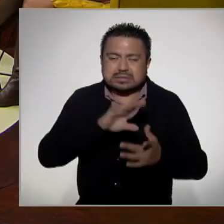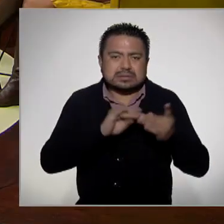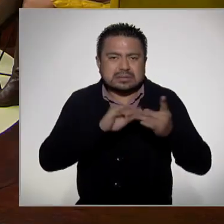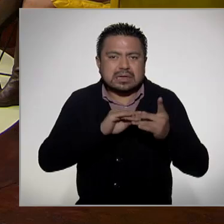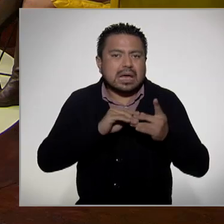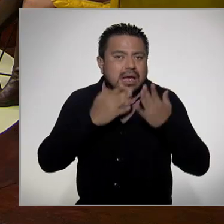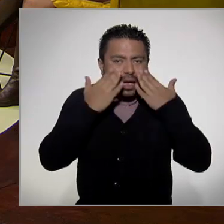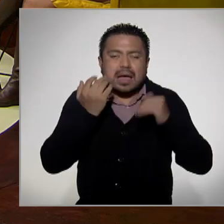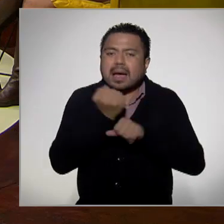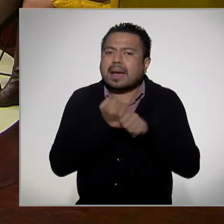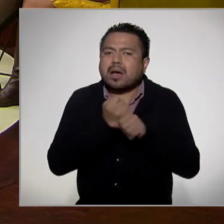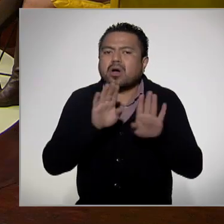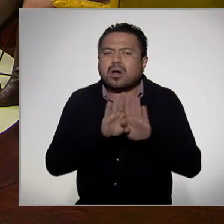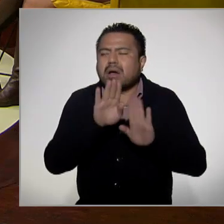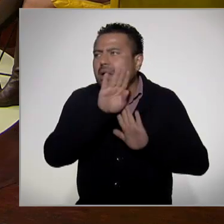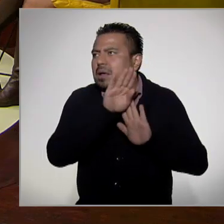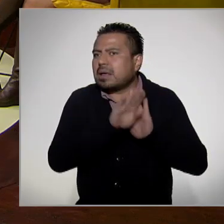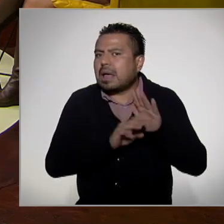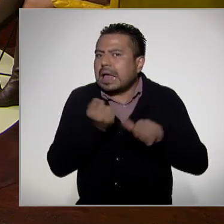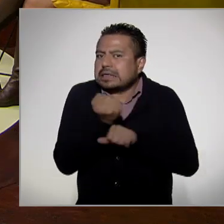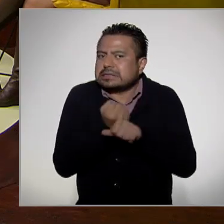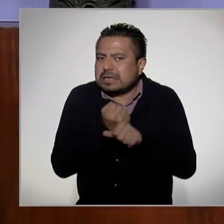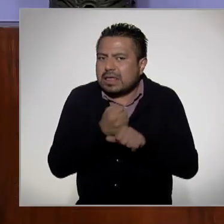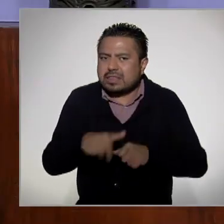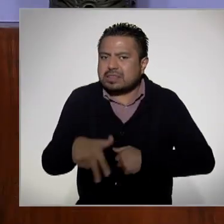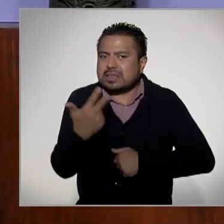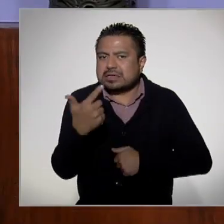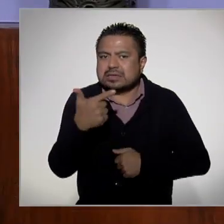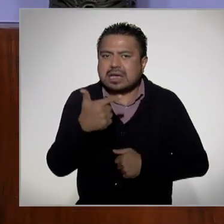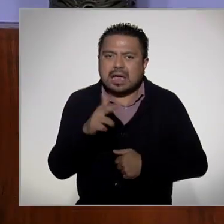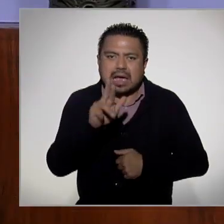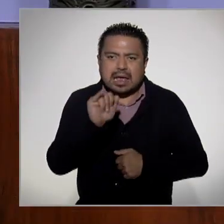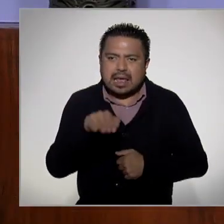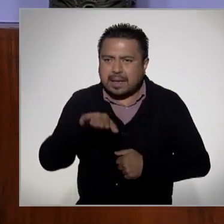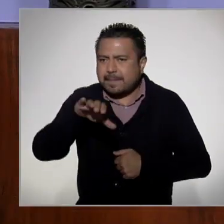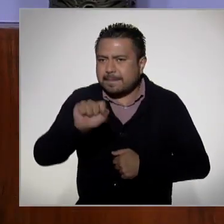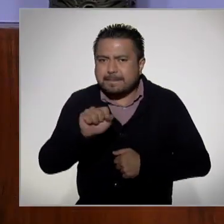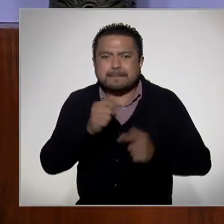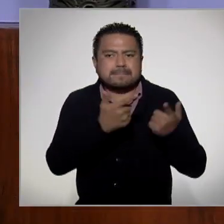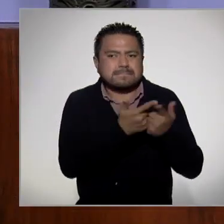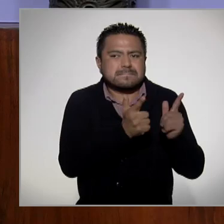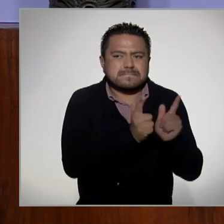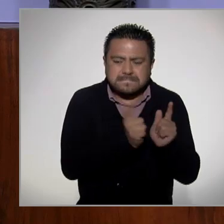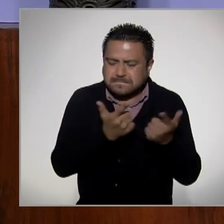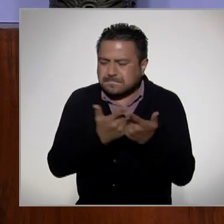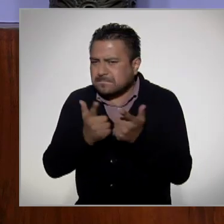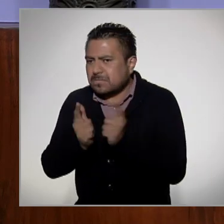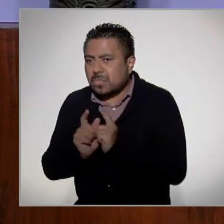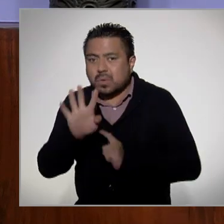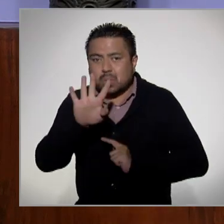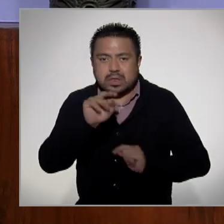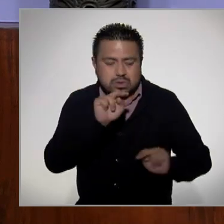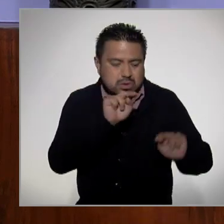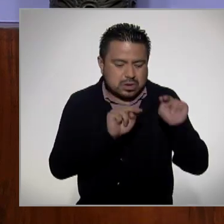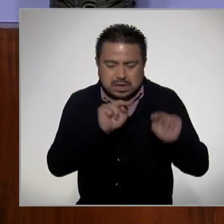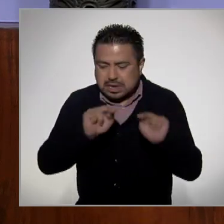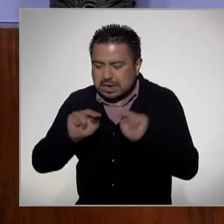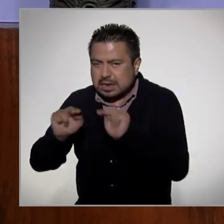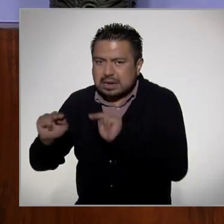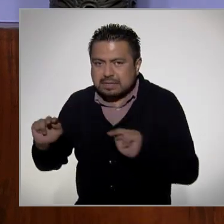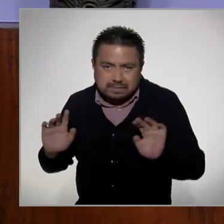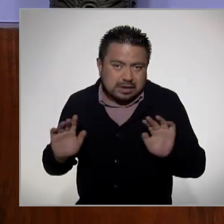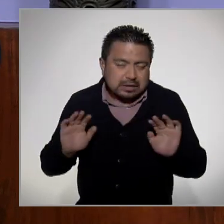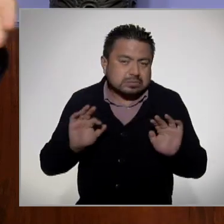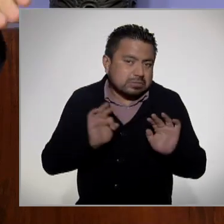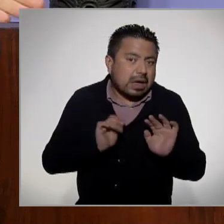clasifica como la disminución de la hemoglobina por debajo de 13 gramos y la clasifica en cuatro grados o también en grado el leve moderado